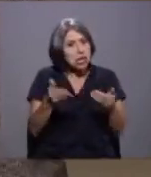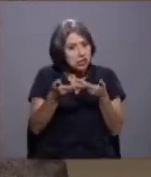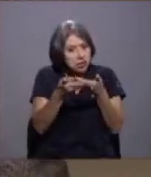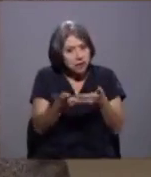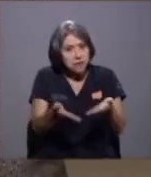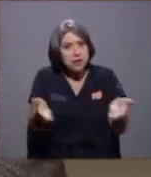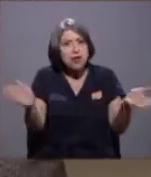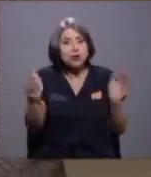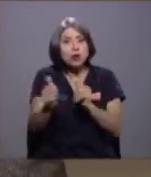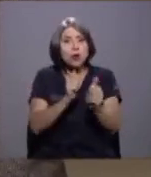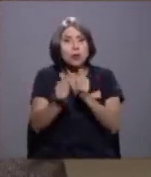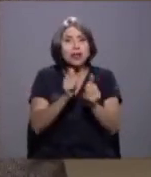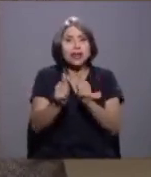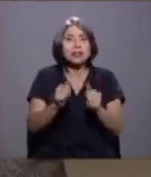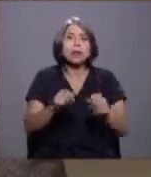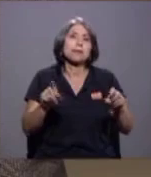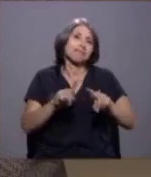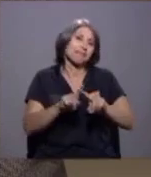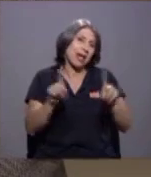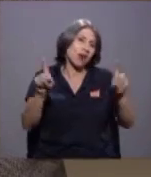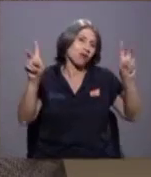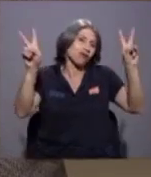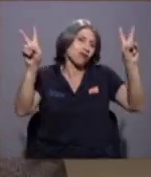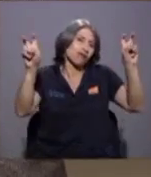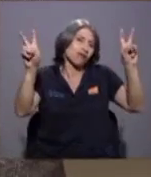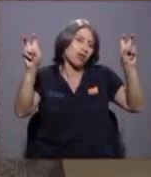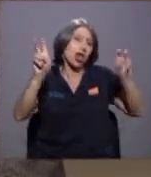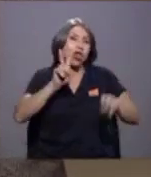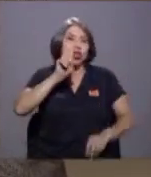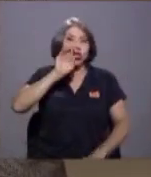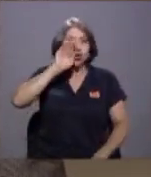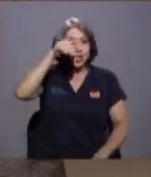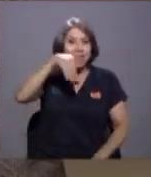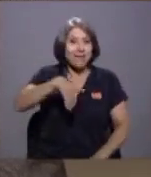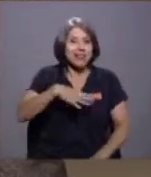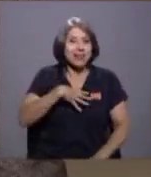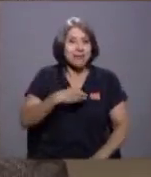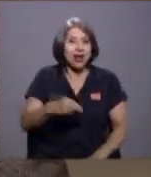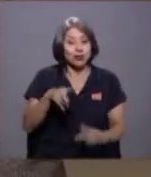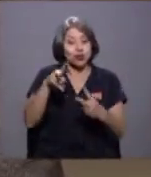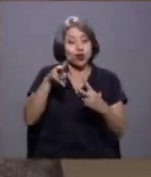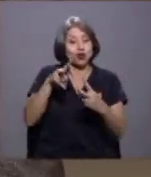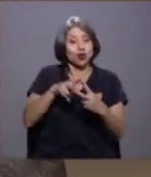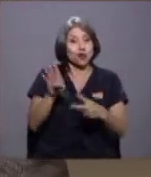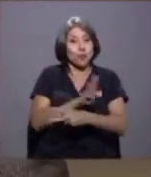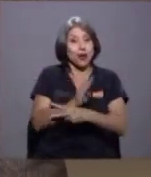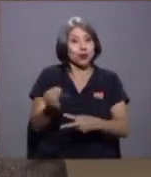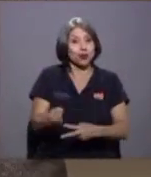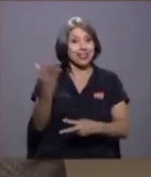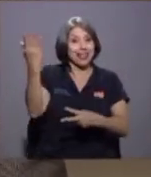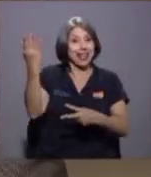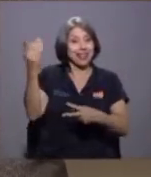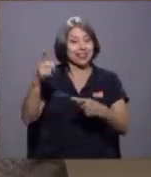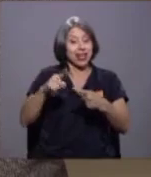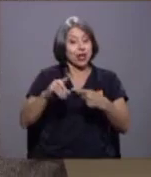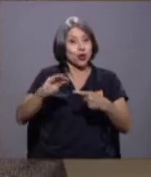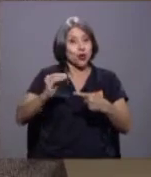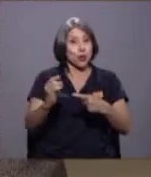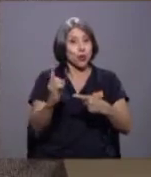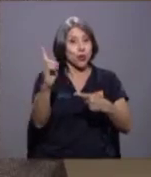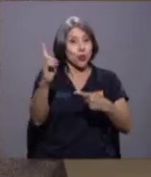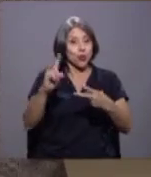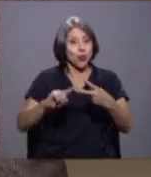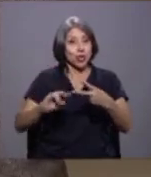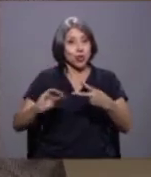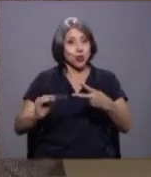conserva dos elefantes blancos, que son los dos bancos estatales, que son el número 1 y el número 2 en tamaño del país,